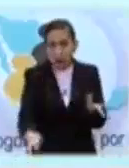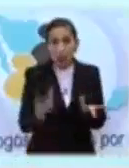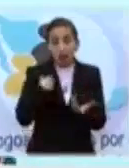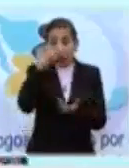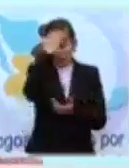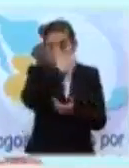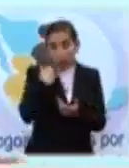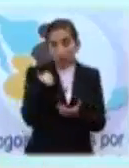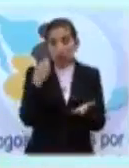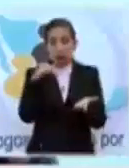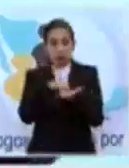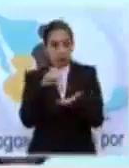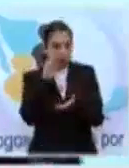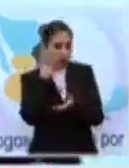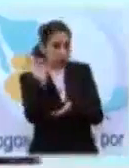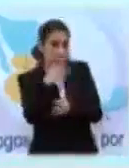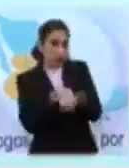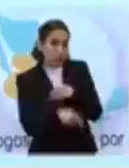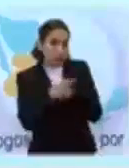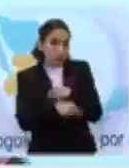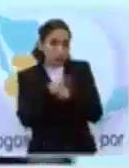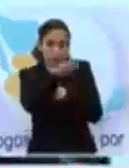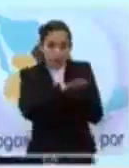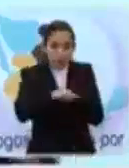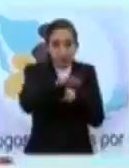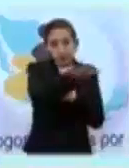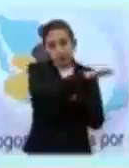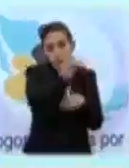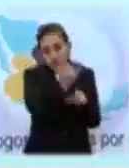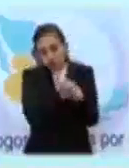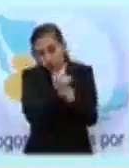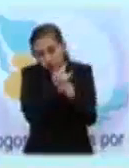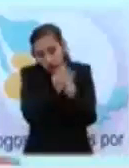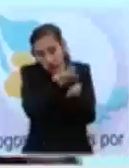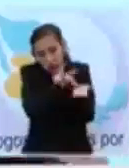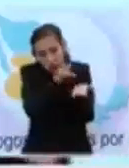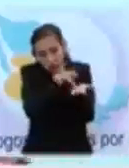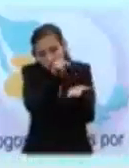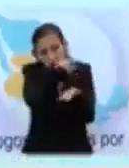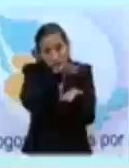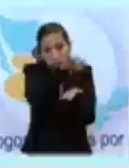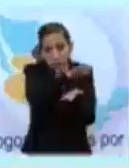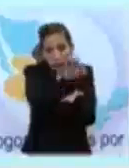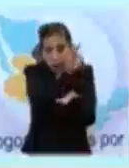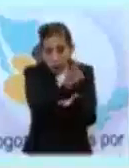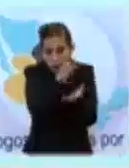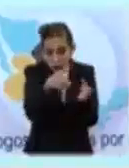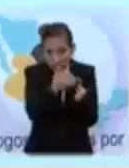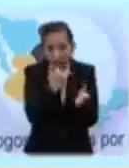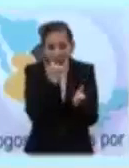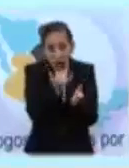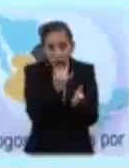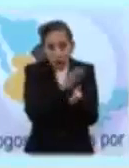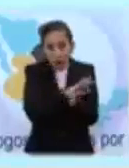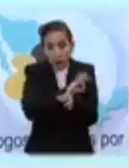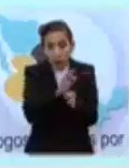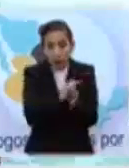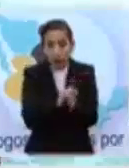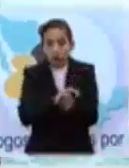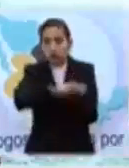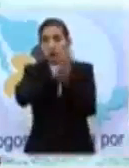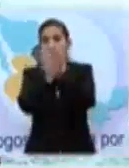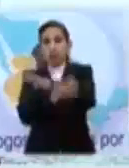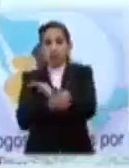que implementarse, puede haber riesgo de que lo que aparentemente puede ser un pequeño porcentaje de error se convierta más